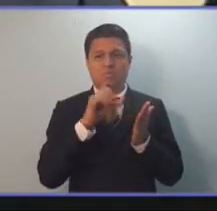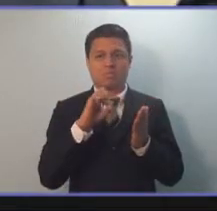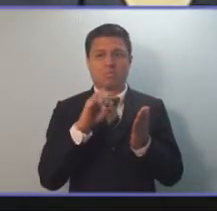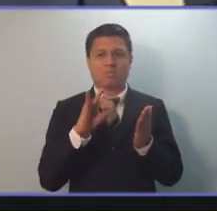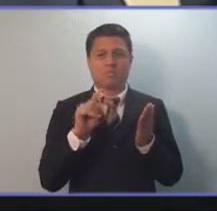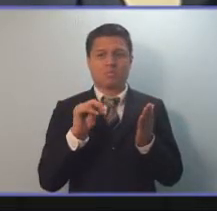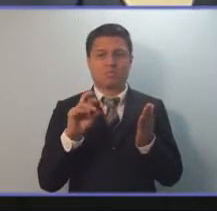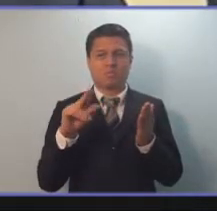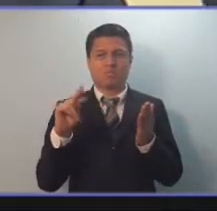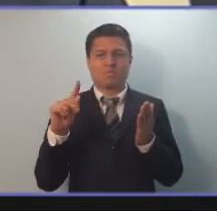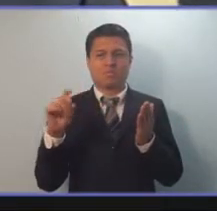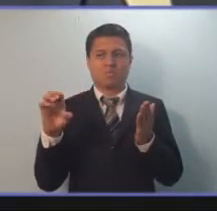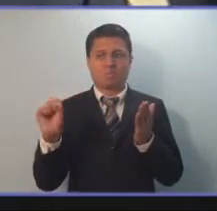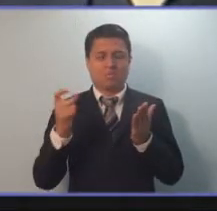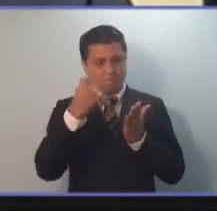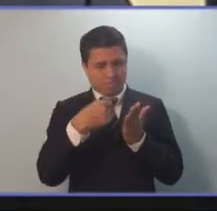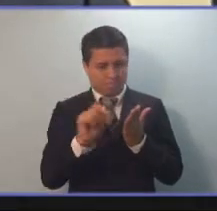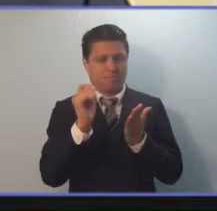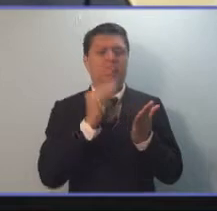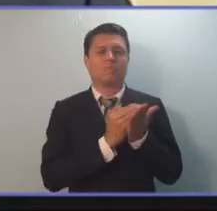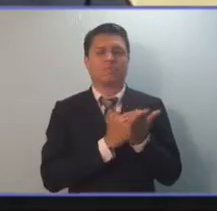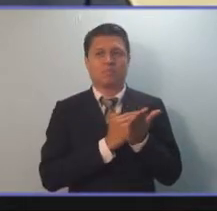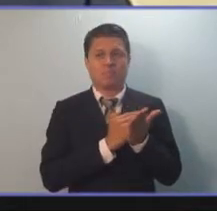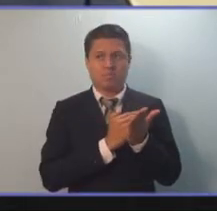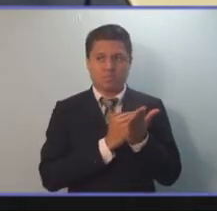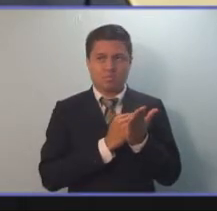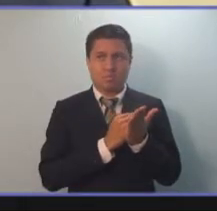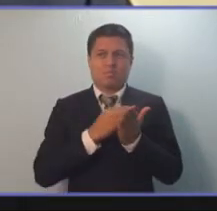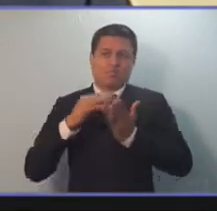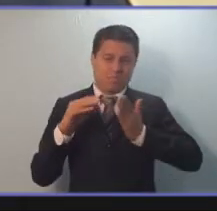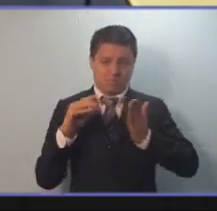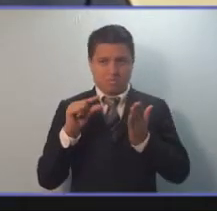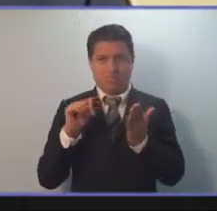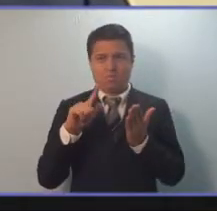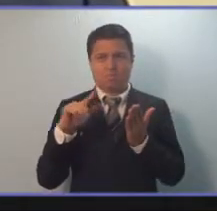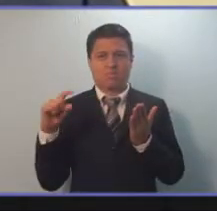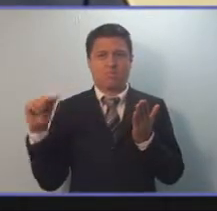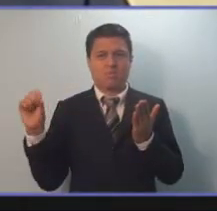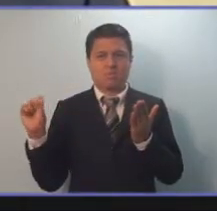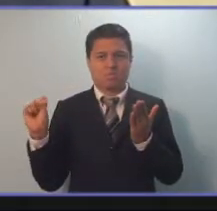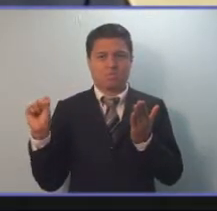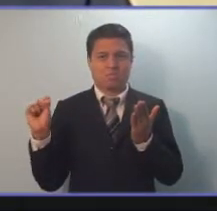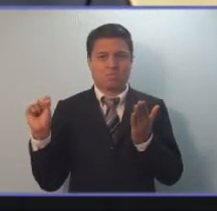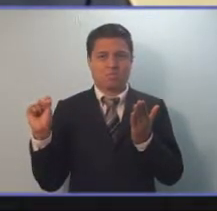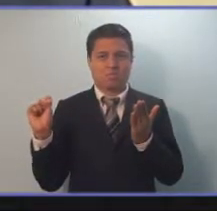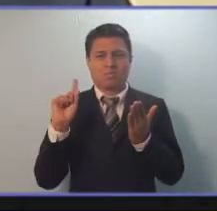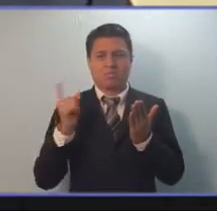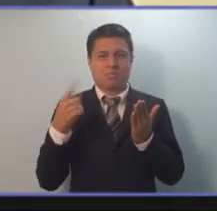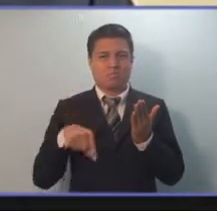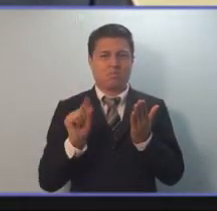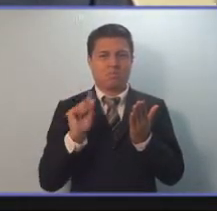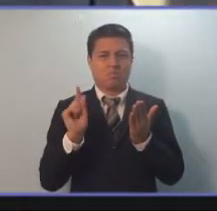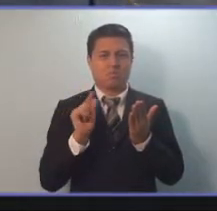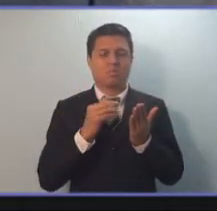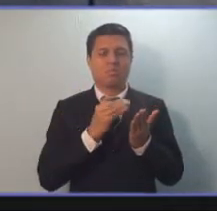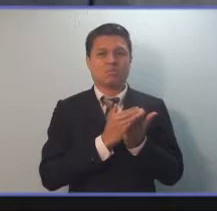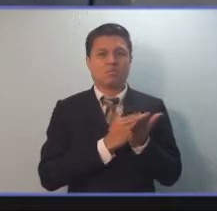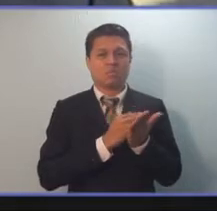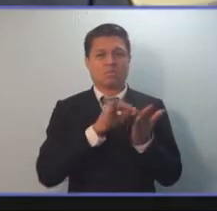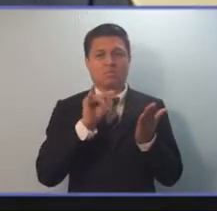Serafín Orantes Rodríguez, presente. Guillermo Antonio Gallegos Navarrete, ausente.